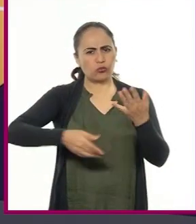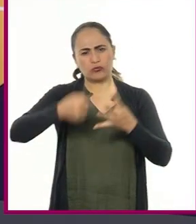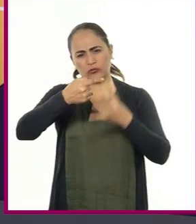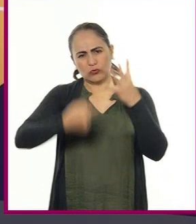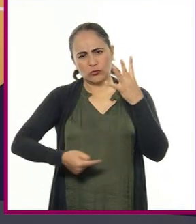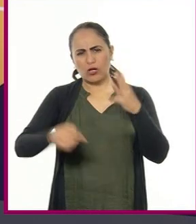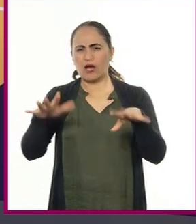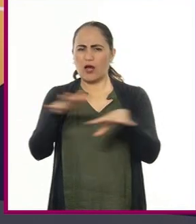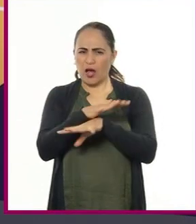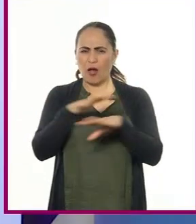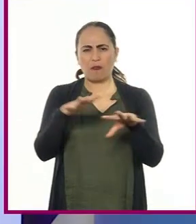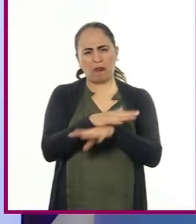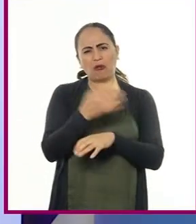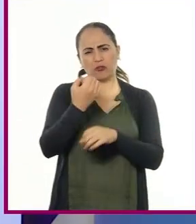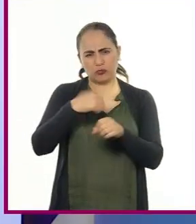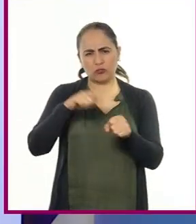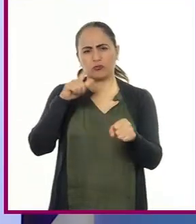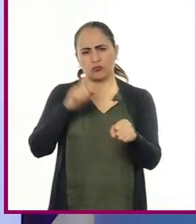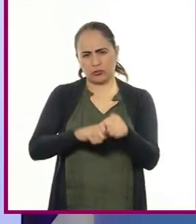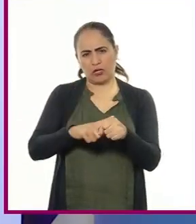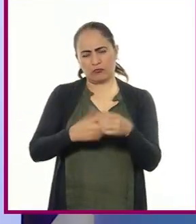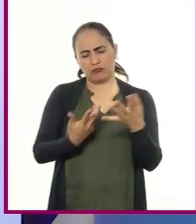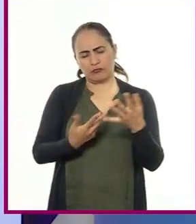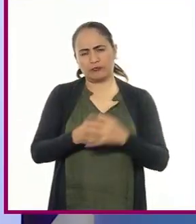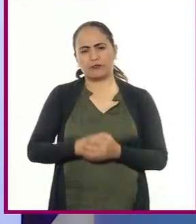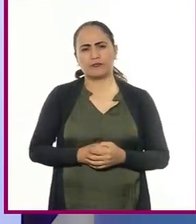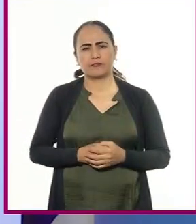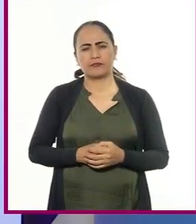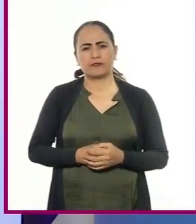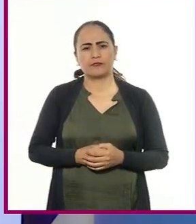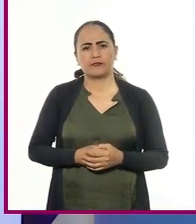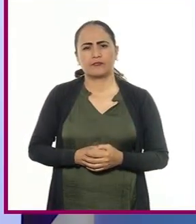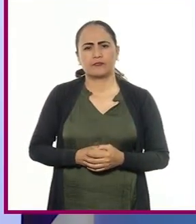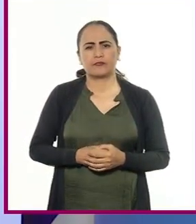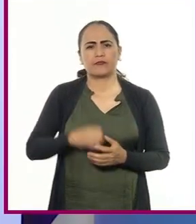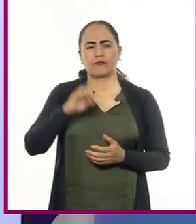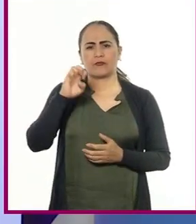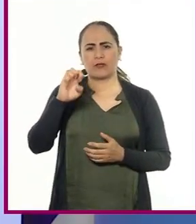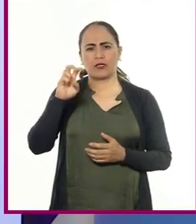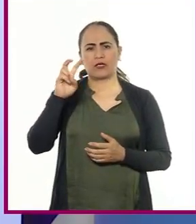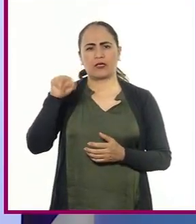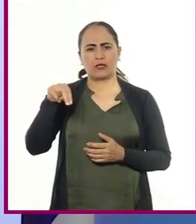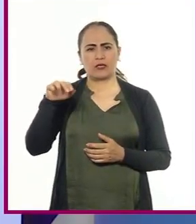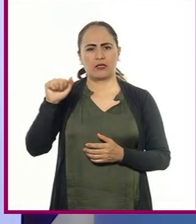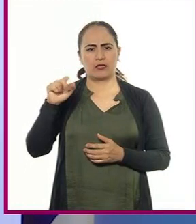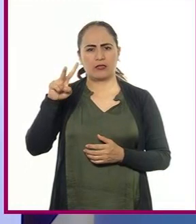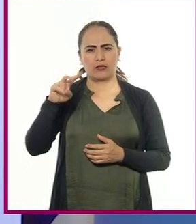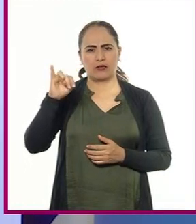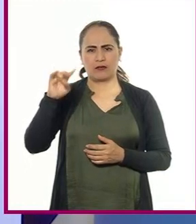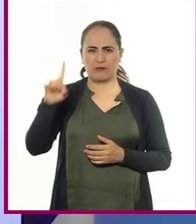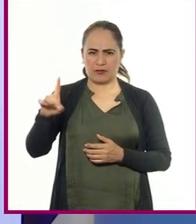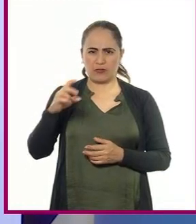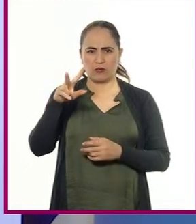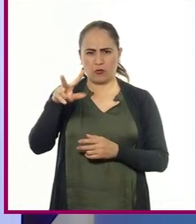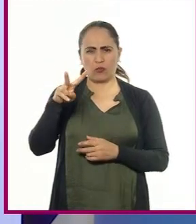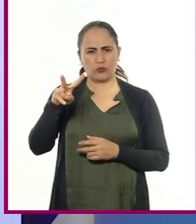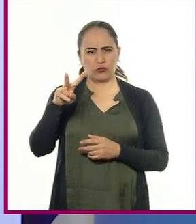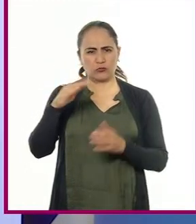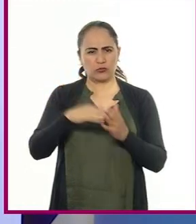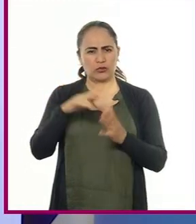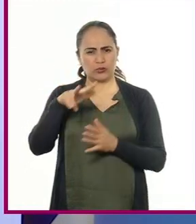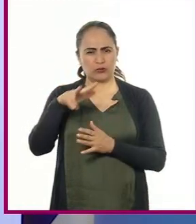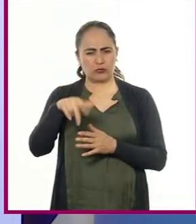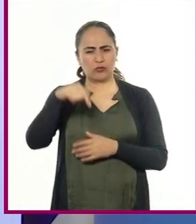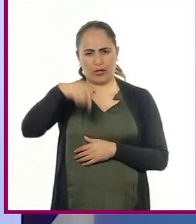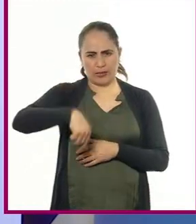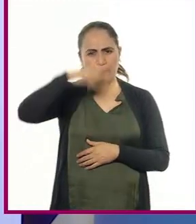cambios sociales. De acuerdo con los resultados de la ENADID 2018, en México